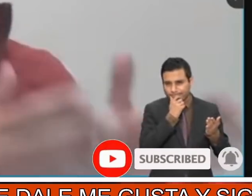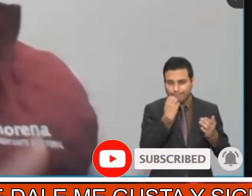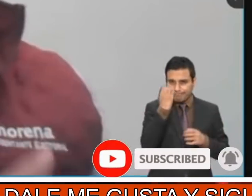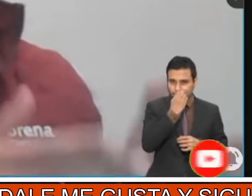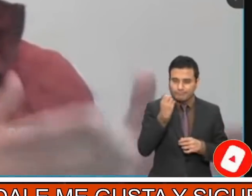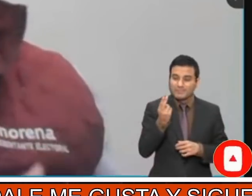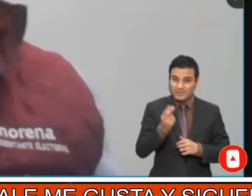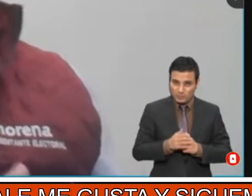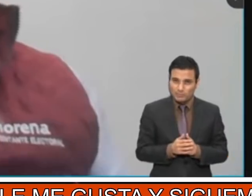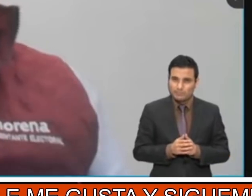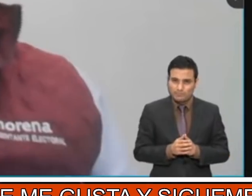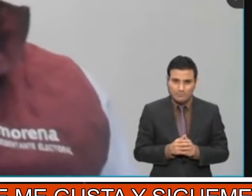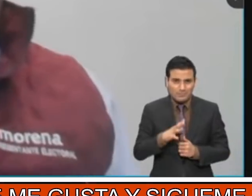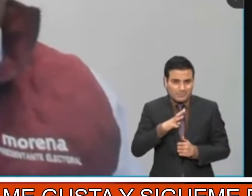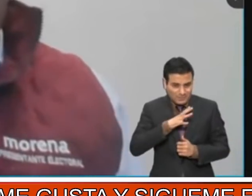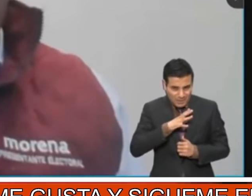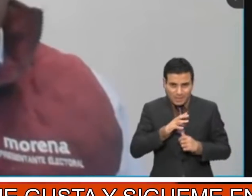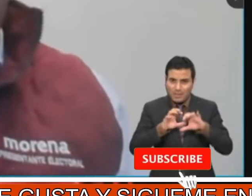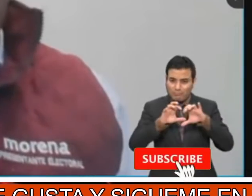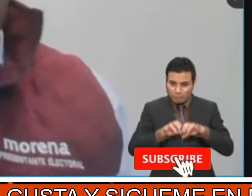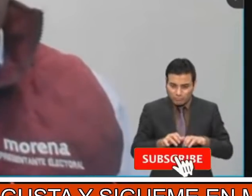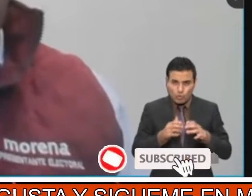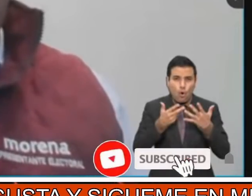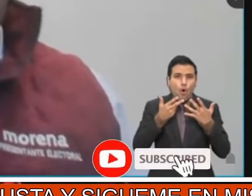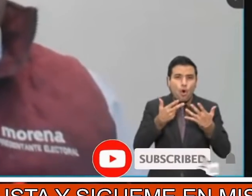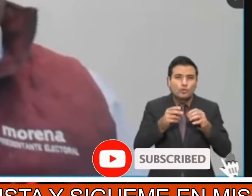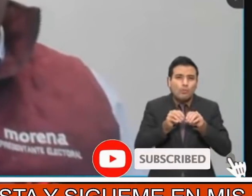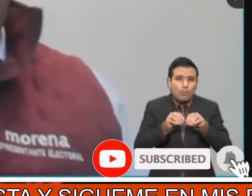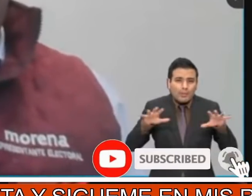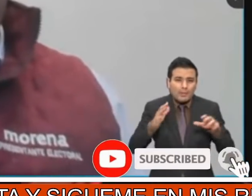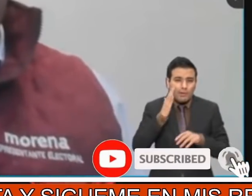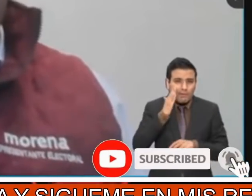encontró y que están en el expediente. 8 publicaciones de Facebook,